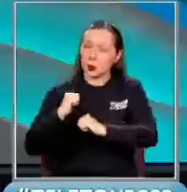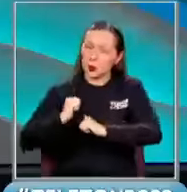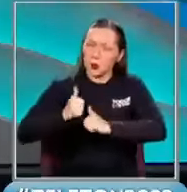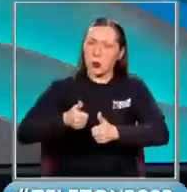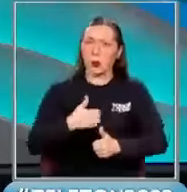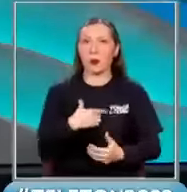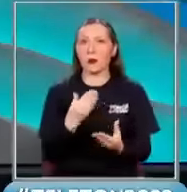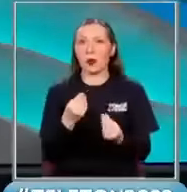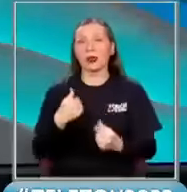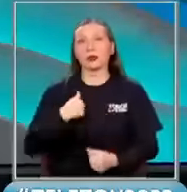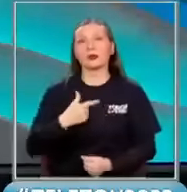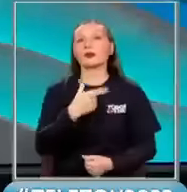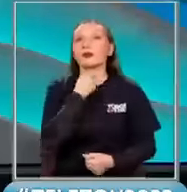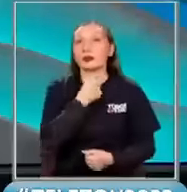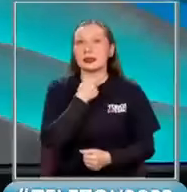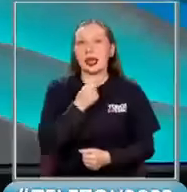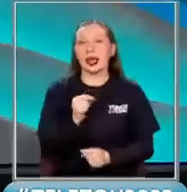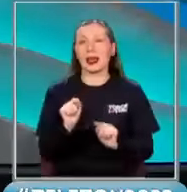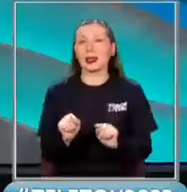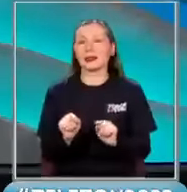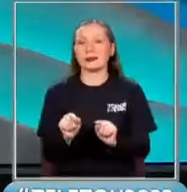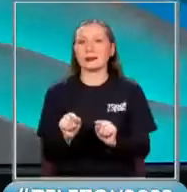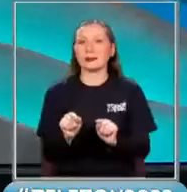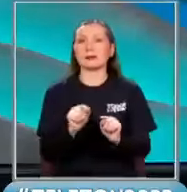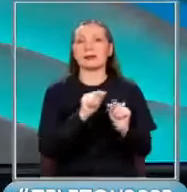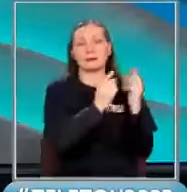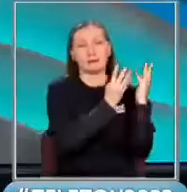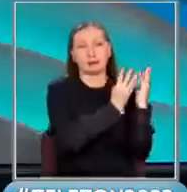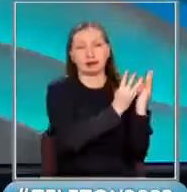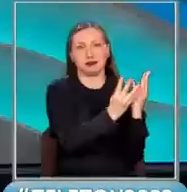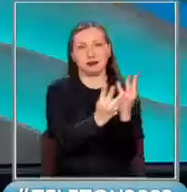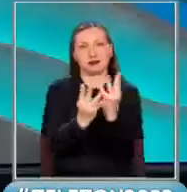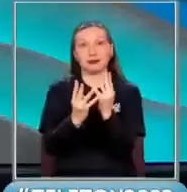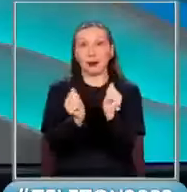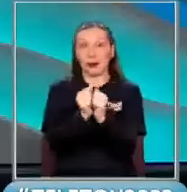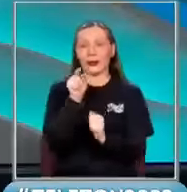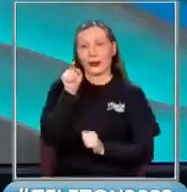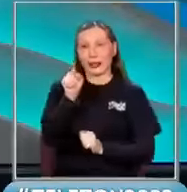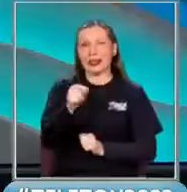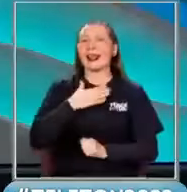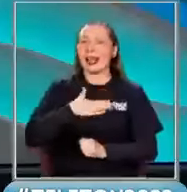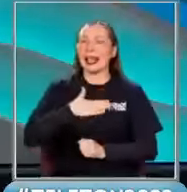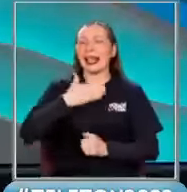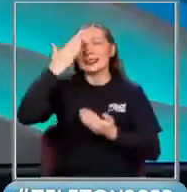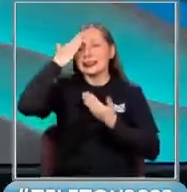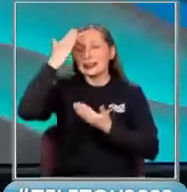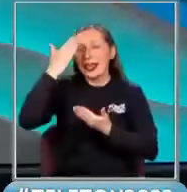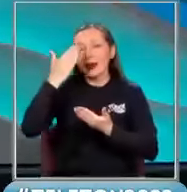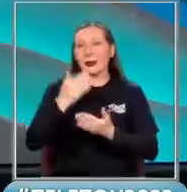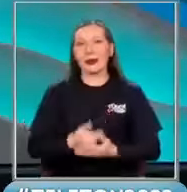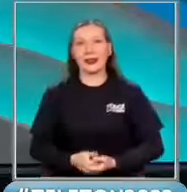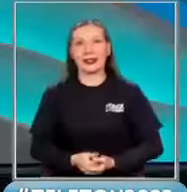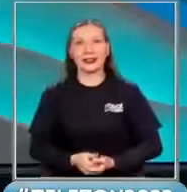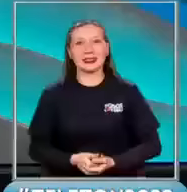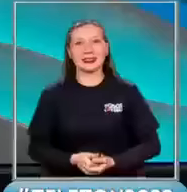miedos. Y yo quiero que vengan aquí porque están contigo, quieren saludarte.